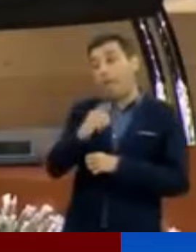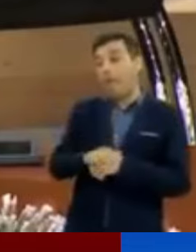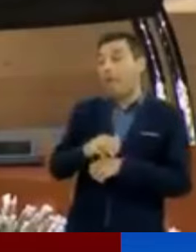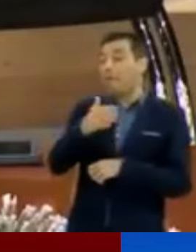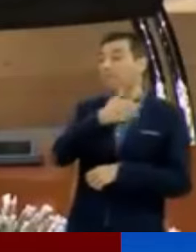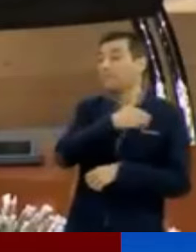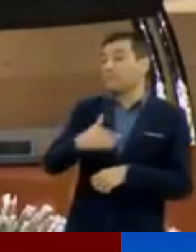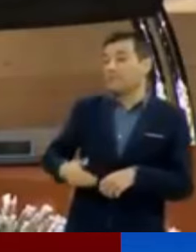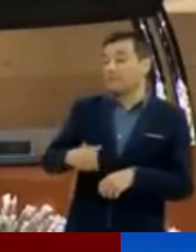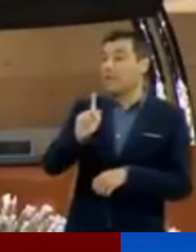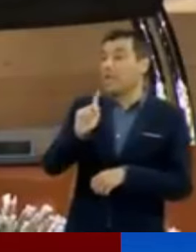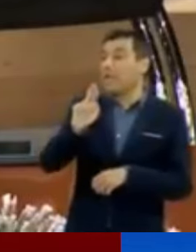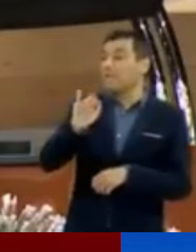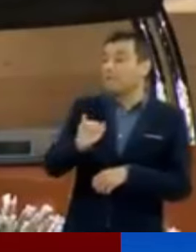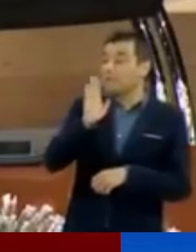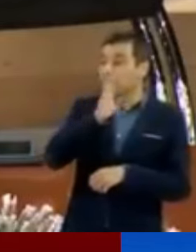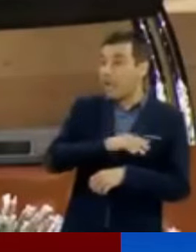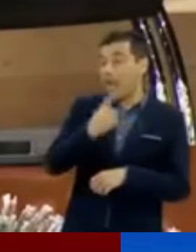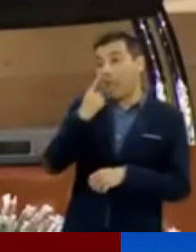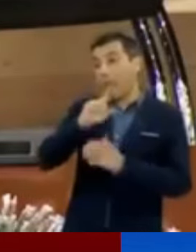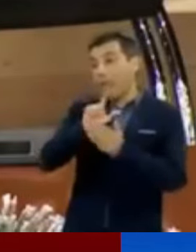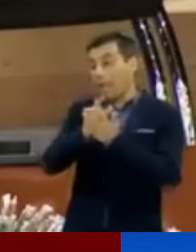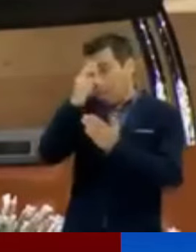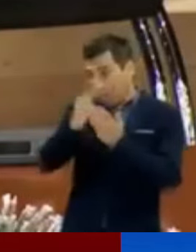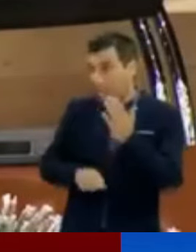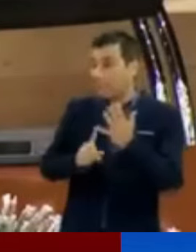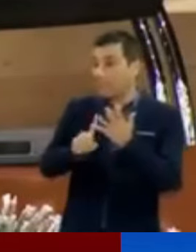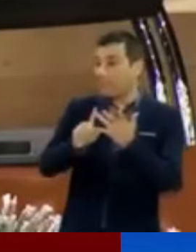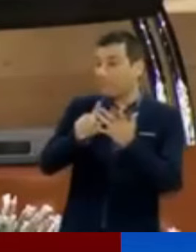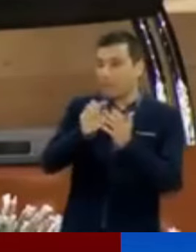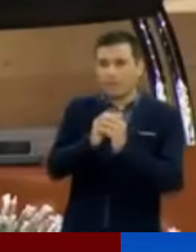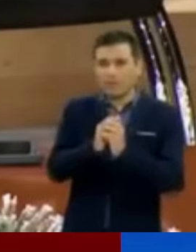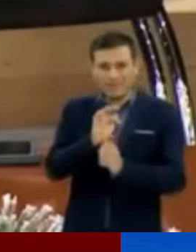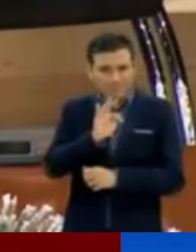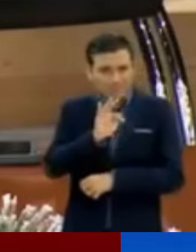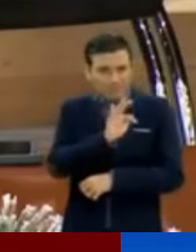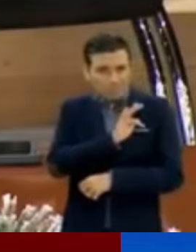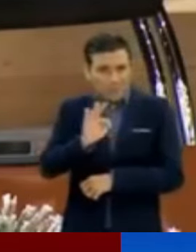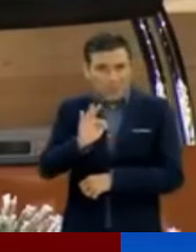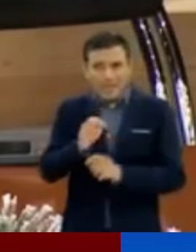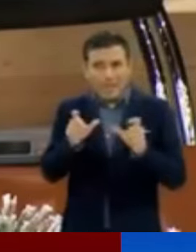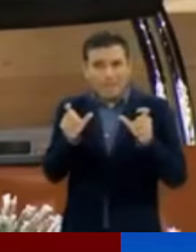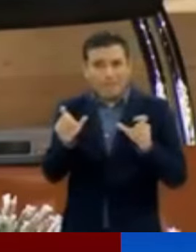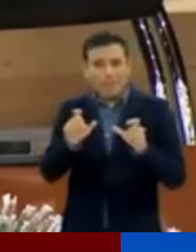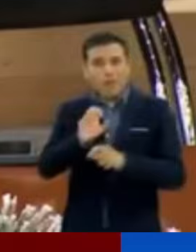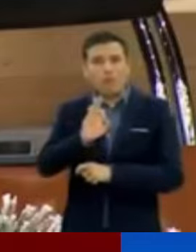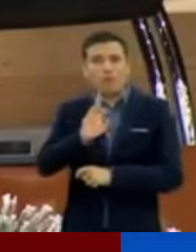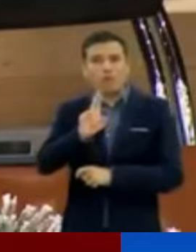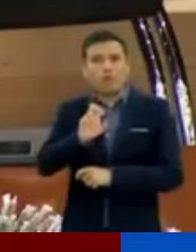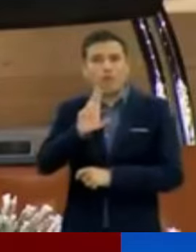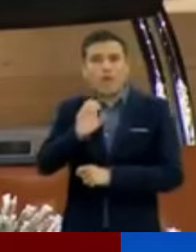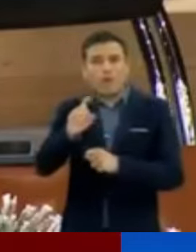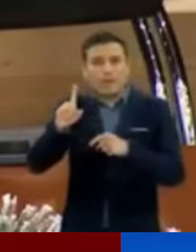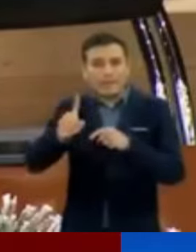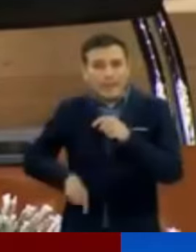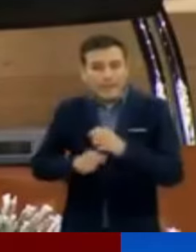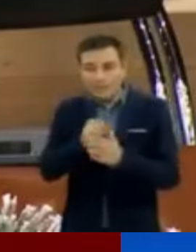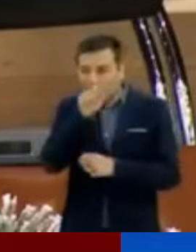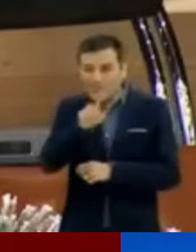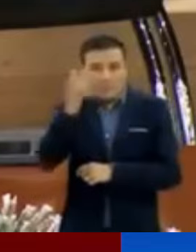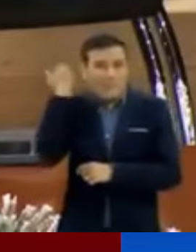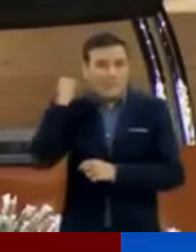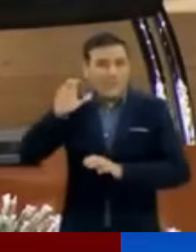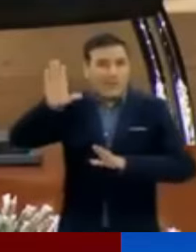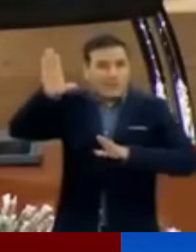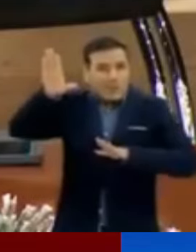al presidente del PRI. Tienen la mayoría en la comisión para proceder con el desafuero, como lo tenían en el caso Cuauhtémoc Blanco, y votaron por